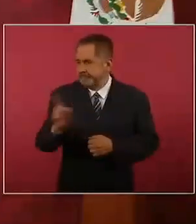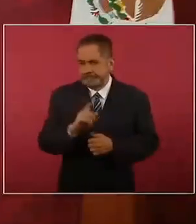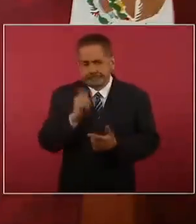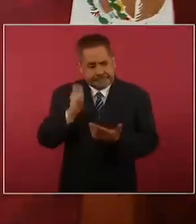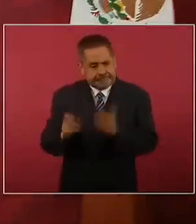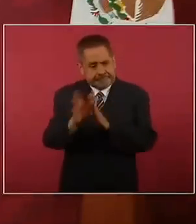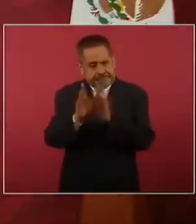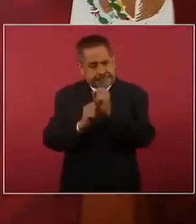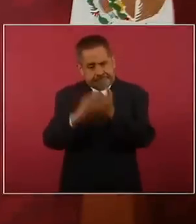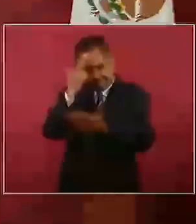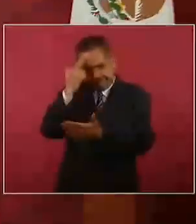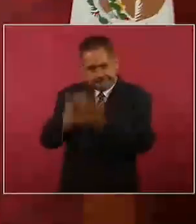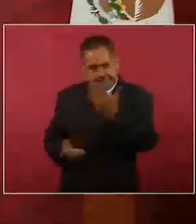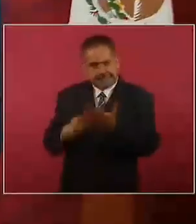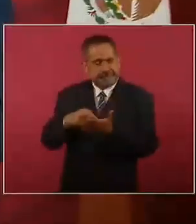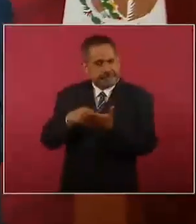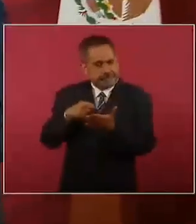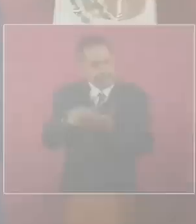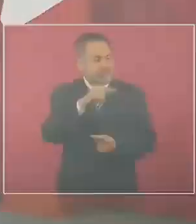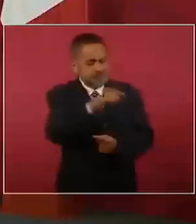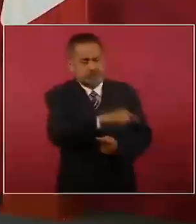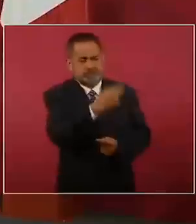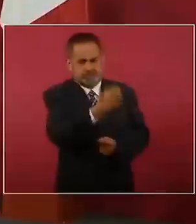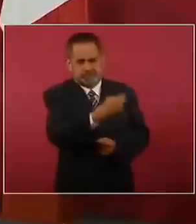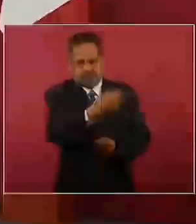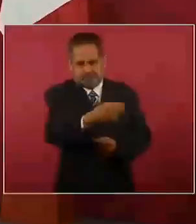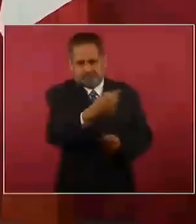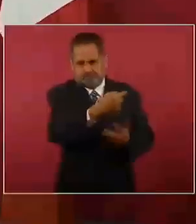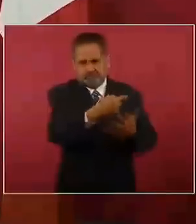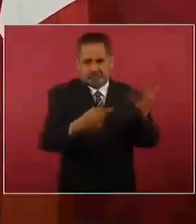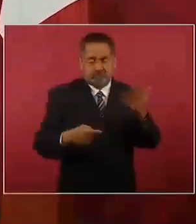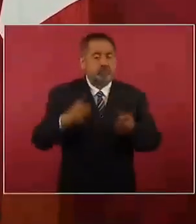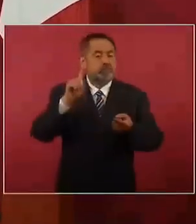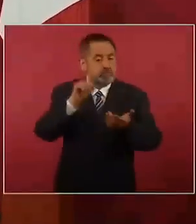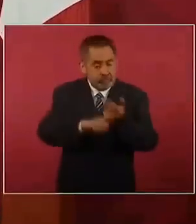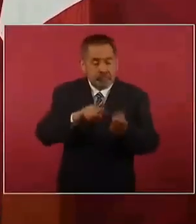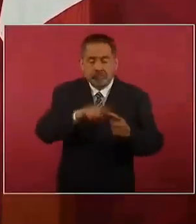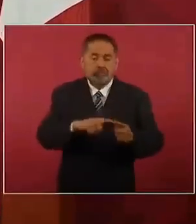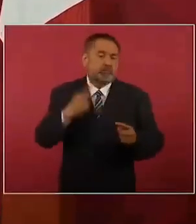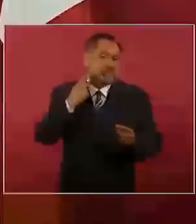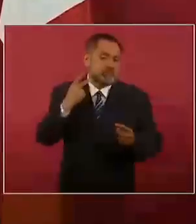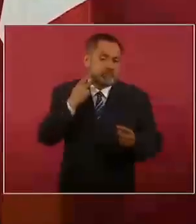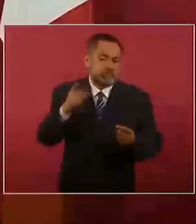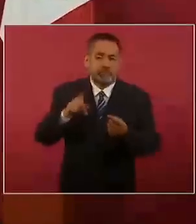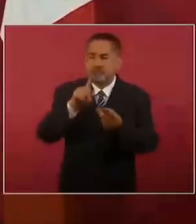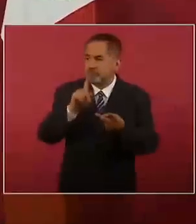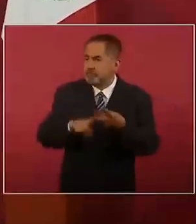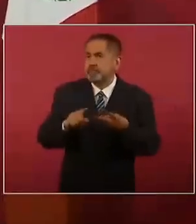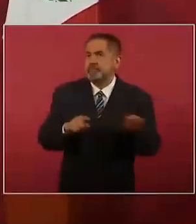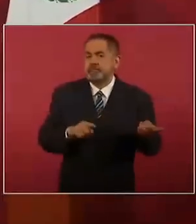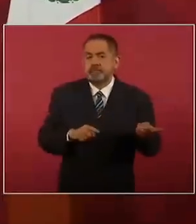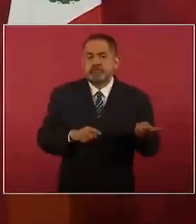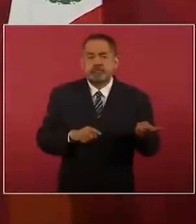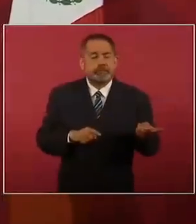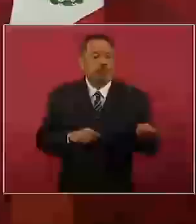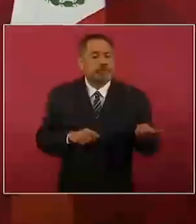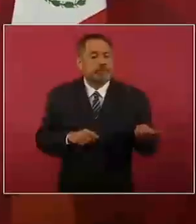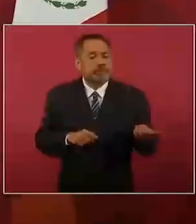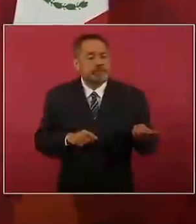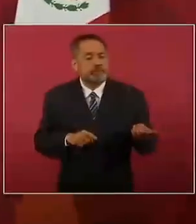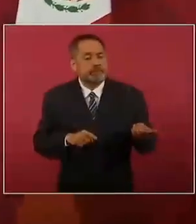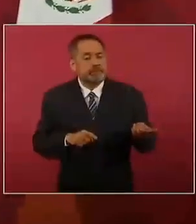Violando lo que establece la Constitución. Hay casos de políticos, hay casos de